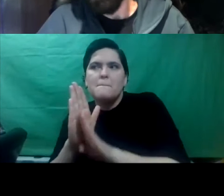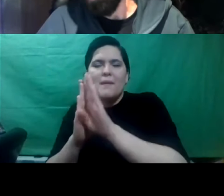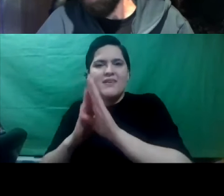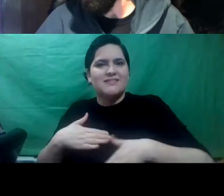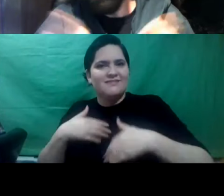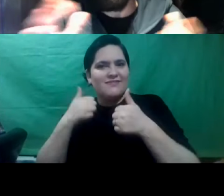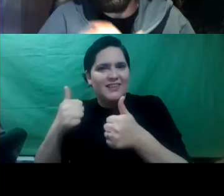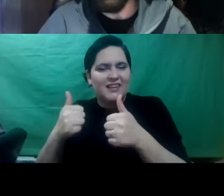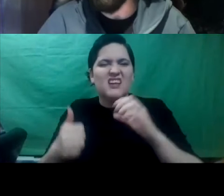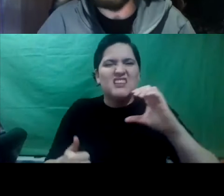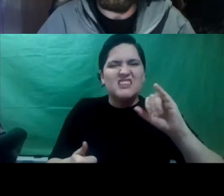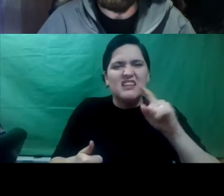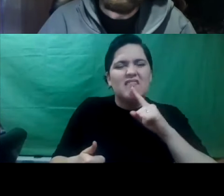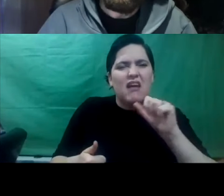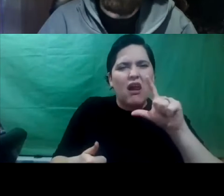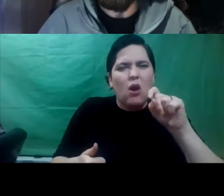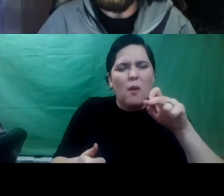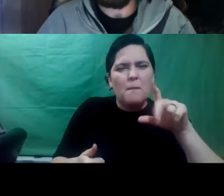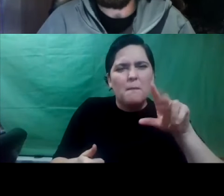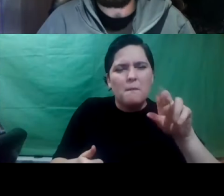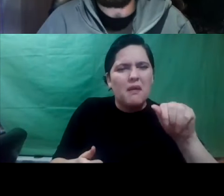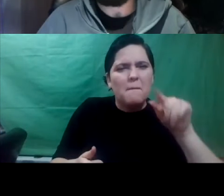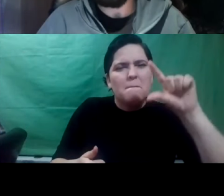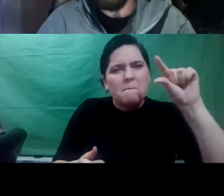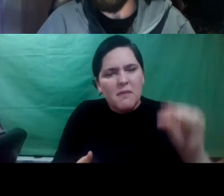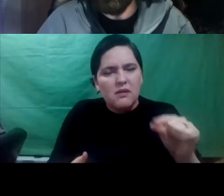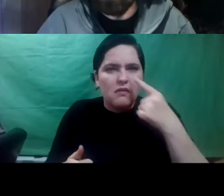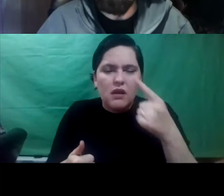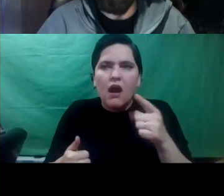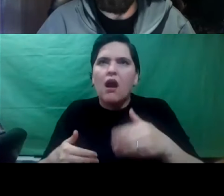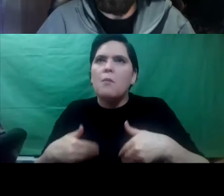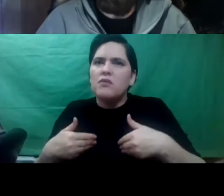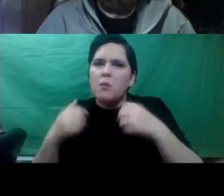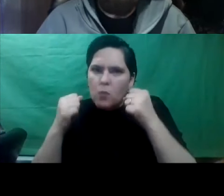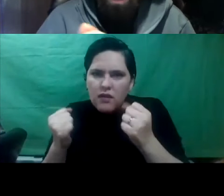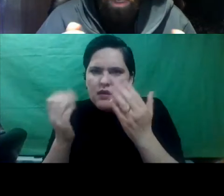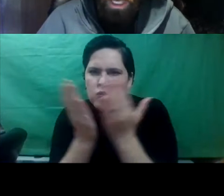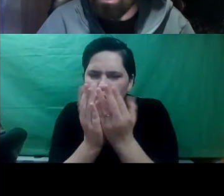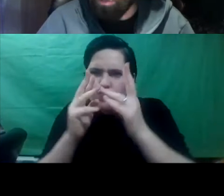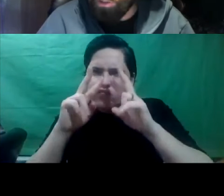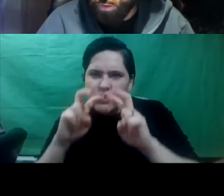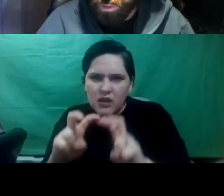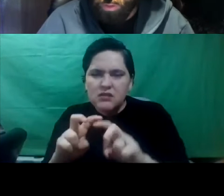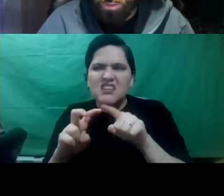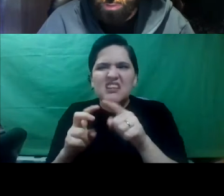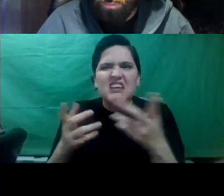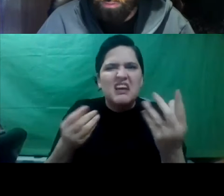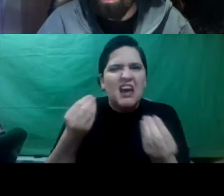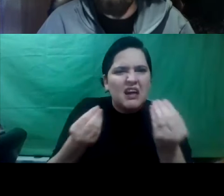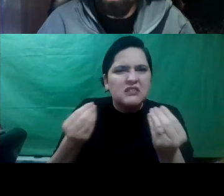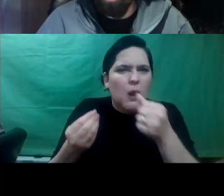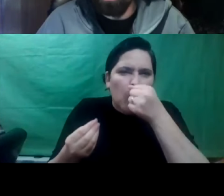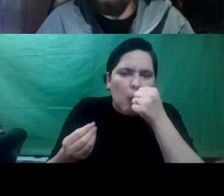que escitalopram, y esto es nada más que para motivar, en el fondo, la investigación de qué hacen los psicodélicos en